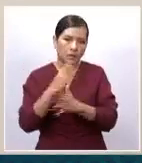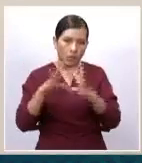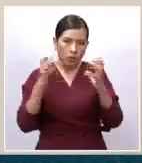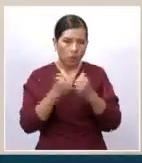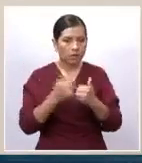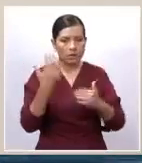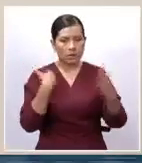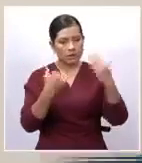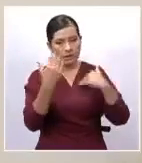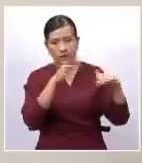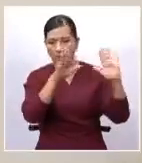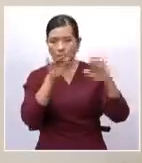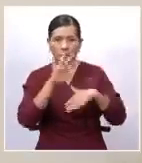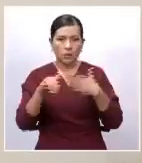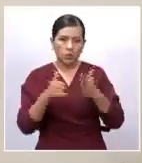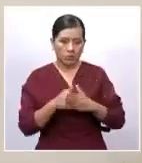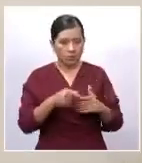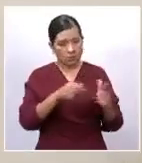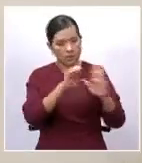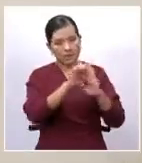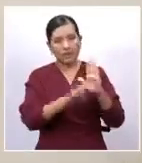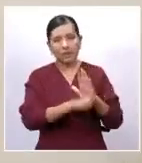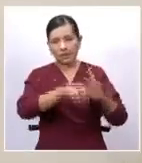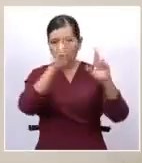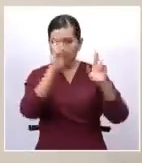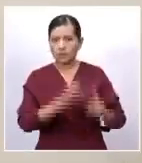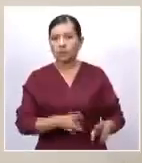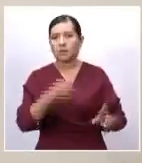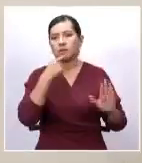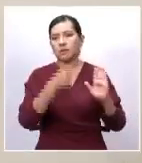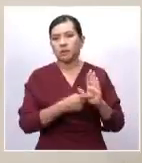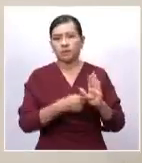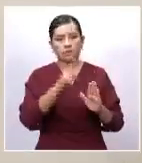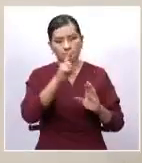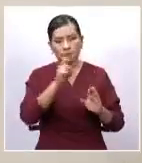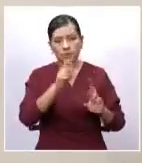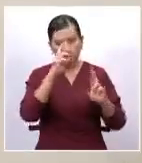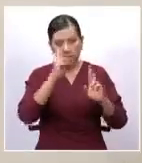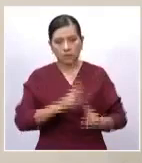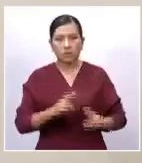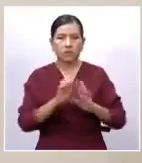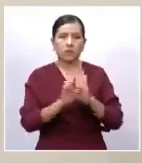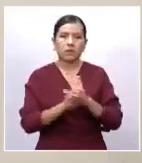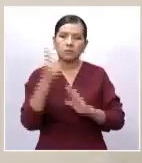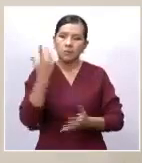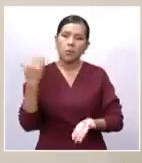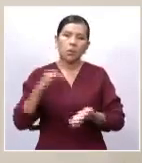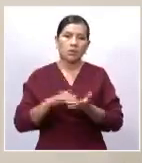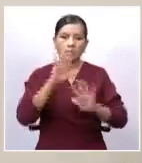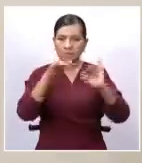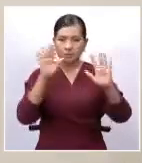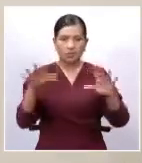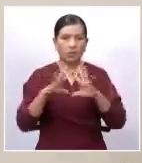el artículo 10, ¿no? Ellos van a tener que aplicar su estatuto para llamar al Congreso.